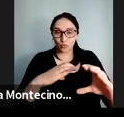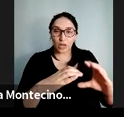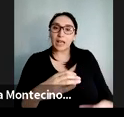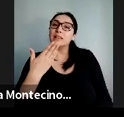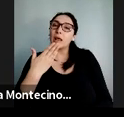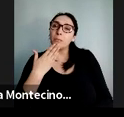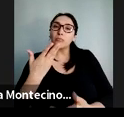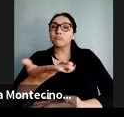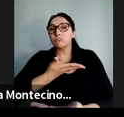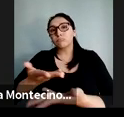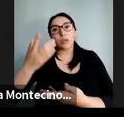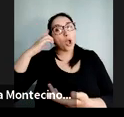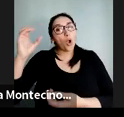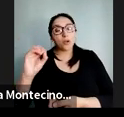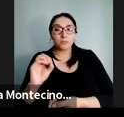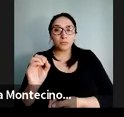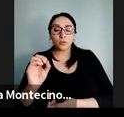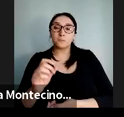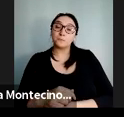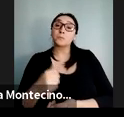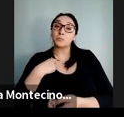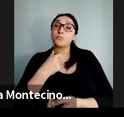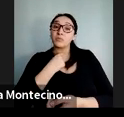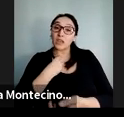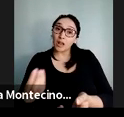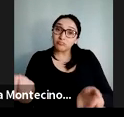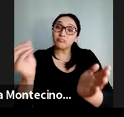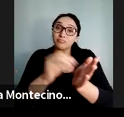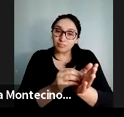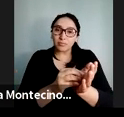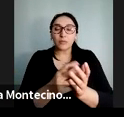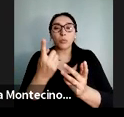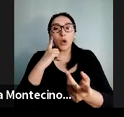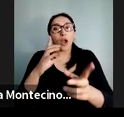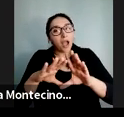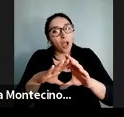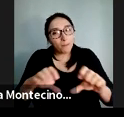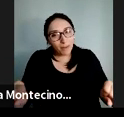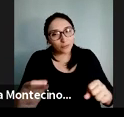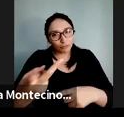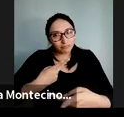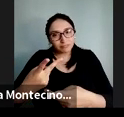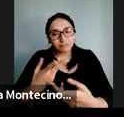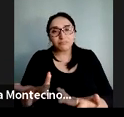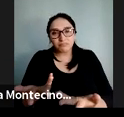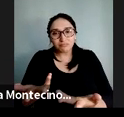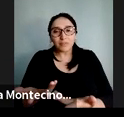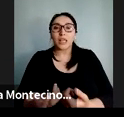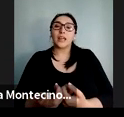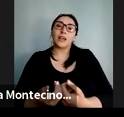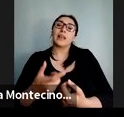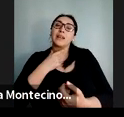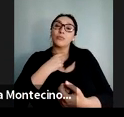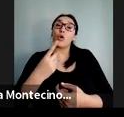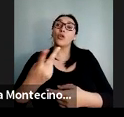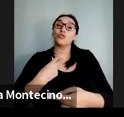intercambiar opiniones. Acá voy a agregar también unos pactos de convivencia en el espacio, que es más que nada para que tengamos